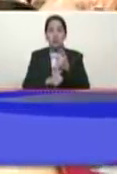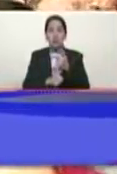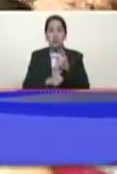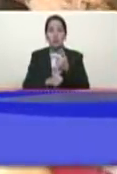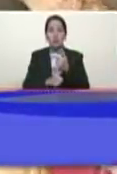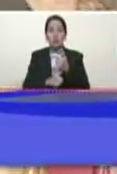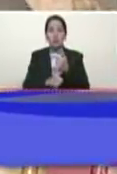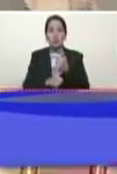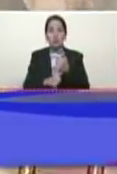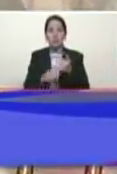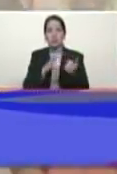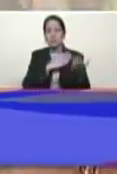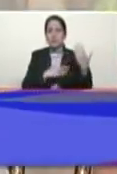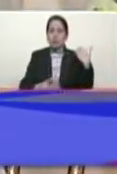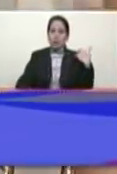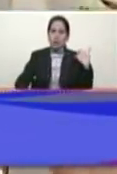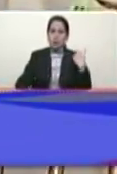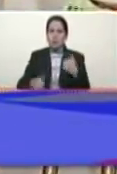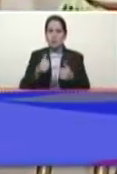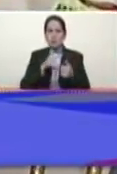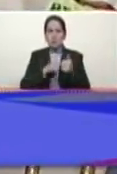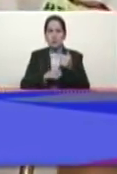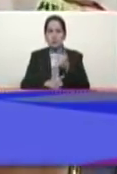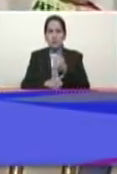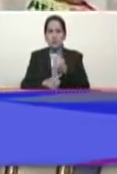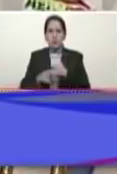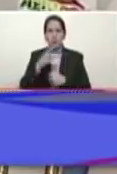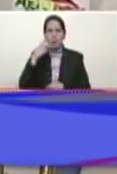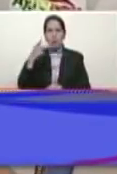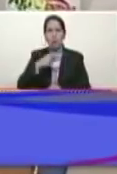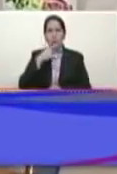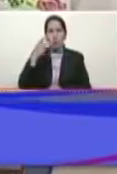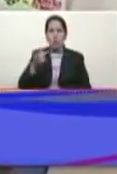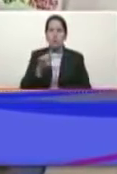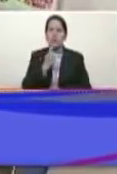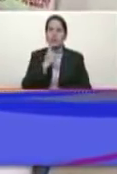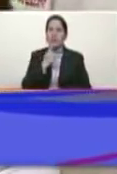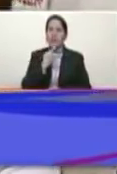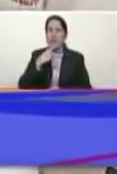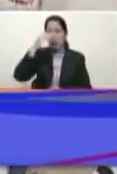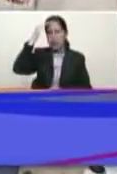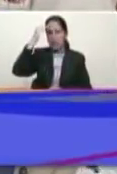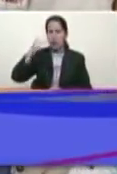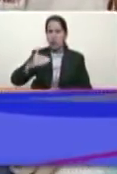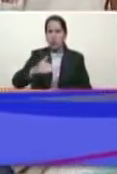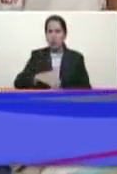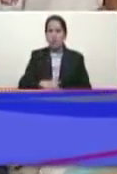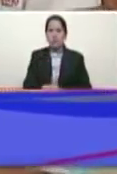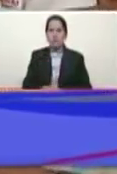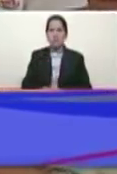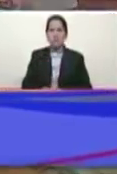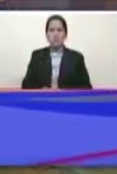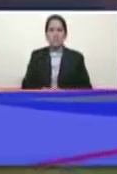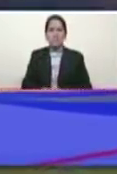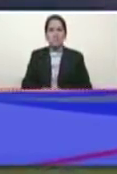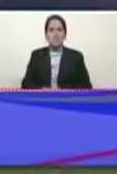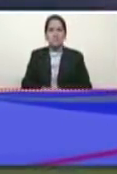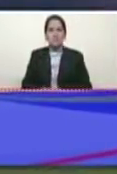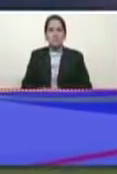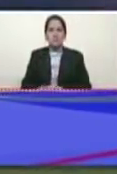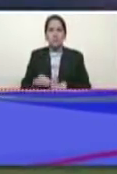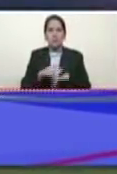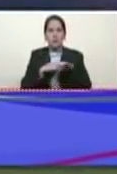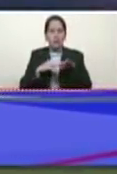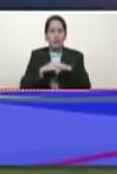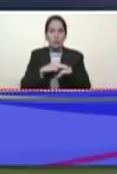el vicepresidente de soberanía política, Vladimir Padrino, el vicepresidente económico, Tarek El Aissami, y el ministro de